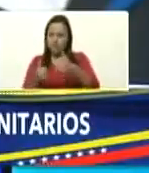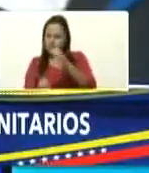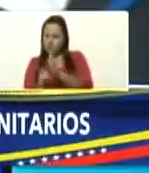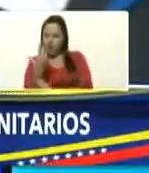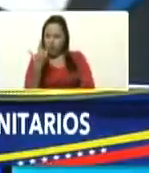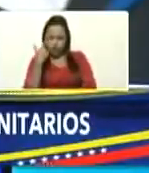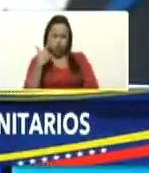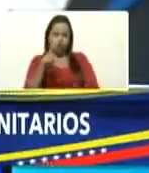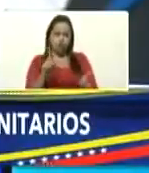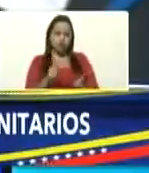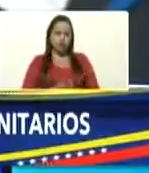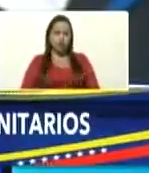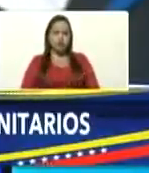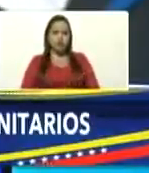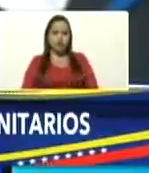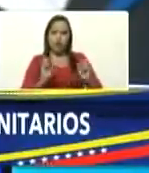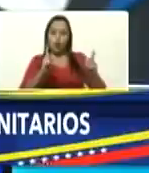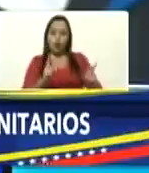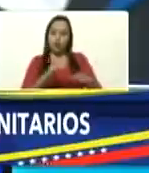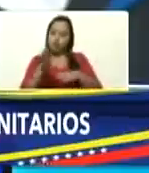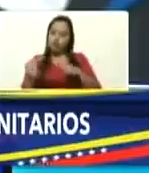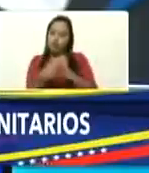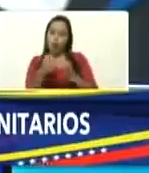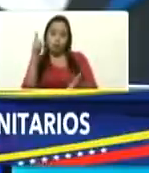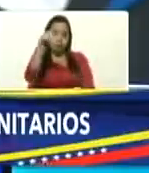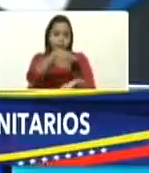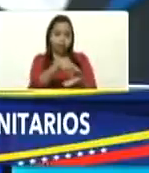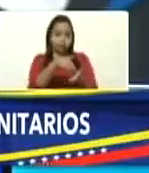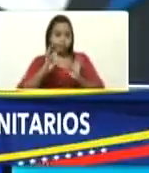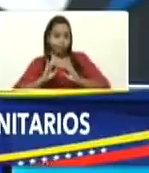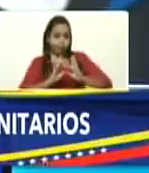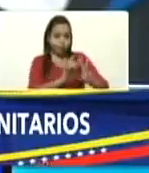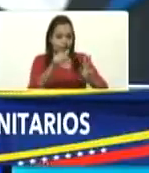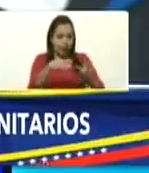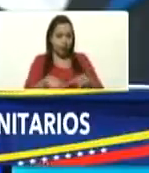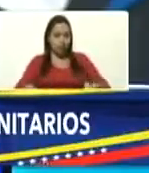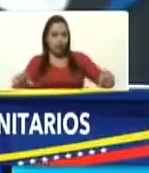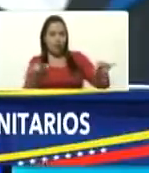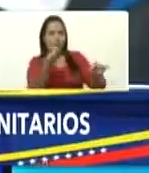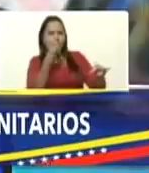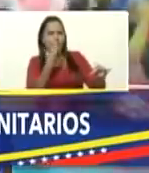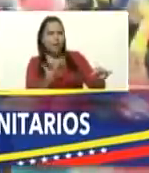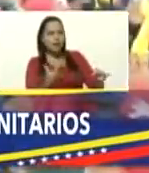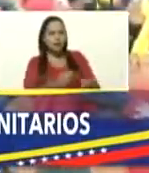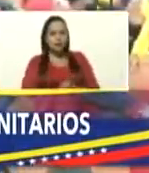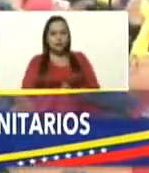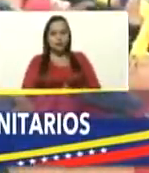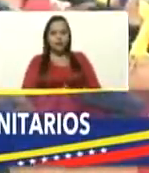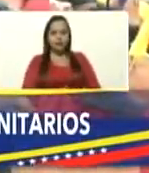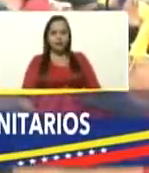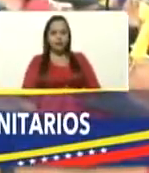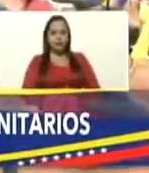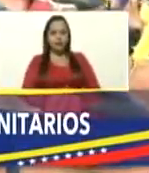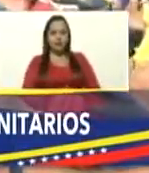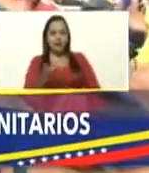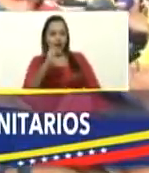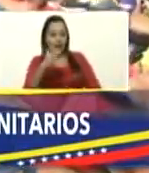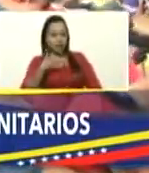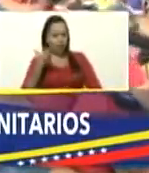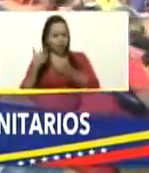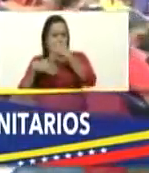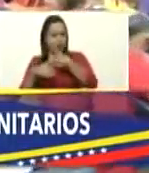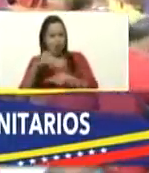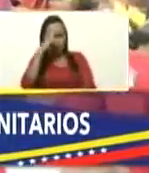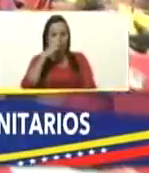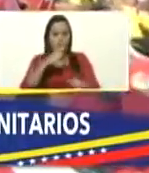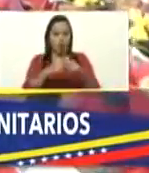Correcto. Bueno, estamos todos aquí, compañeros, en este lugar tan maravilloso que tuve el honor de